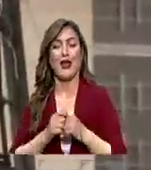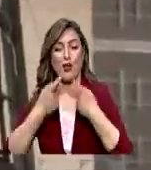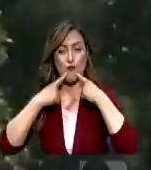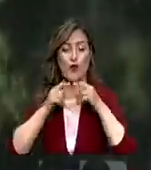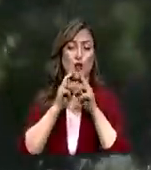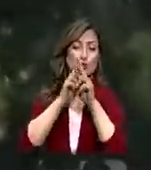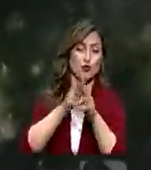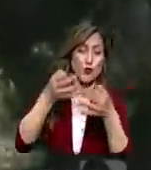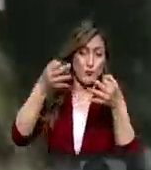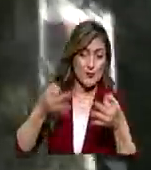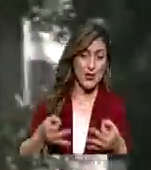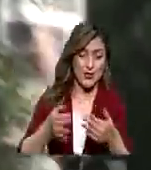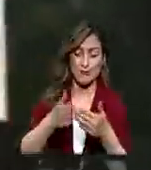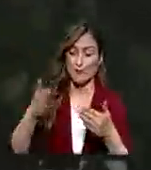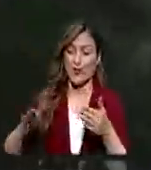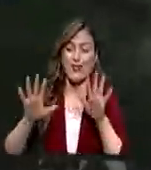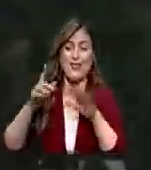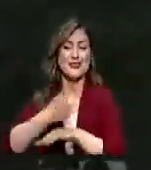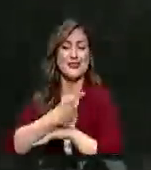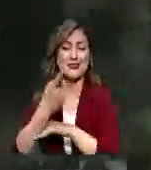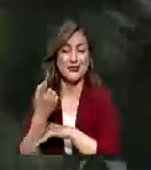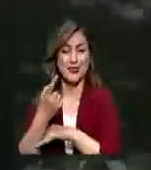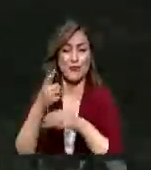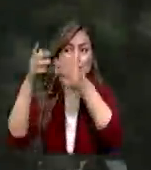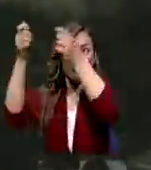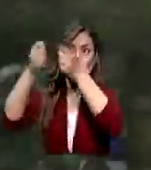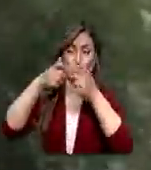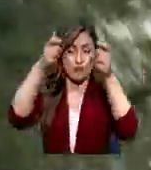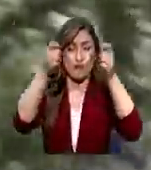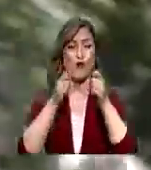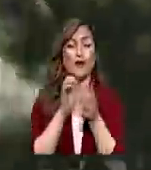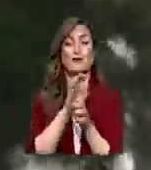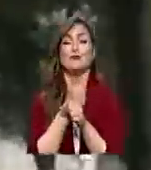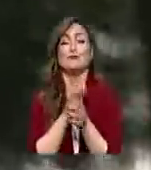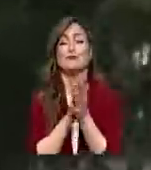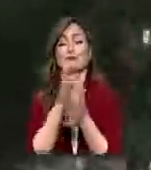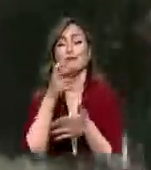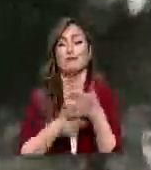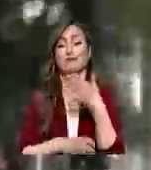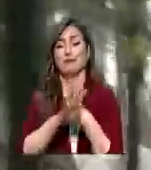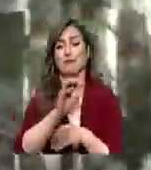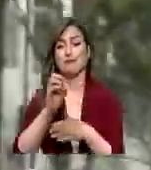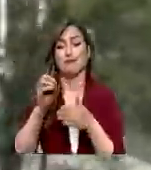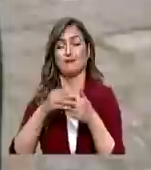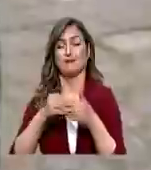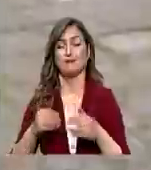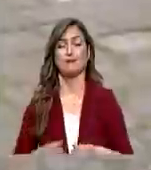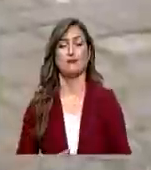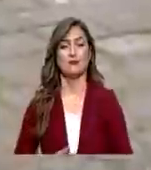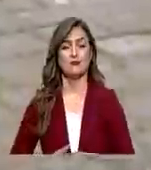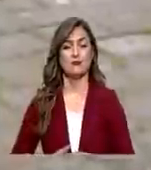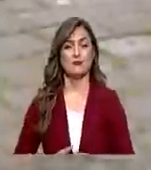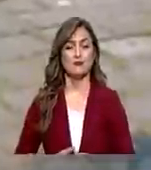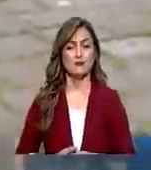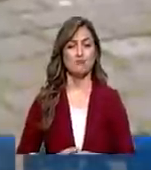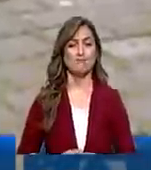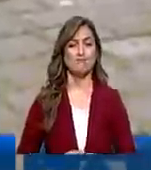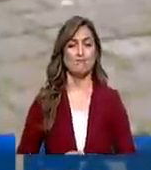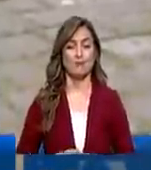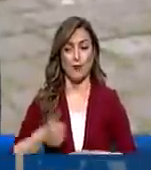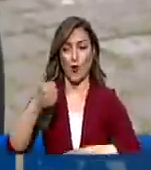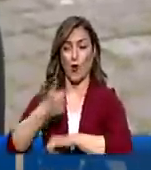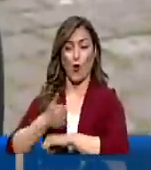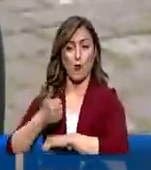los resultados para retirar la propaganda y que si no lo hacen serán multados con $400. Si ellos van a trabajar